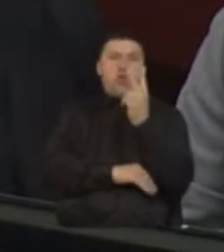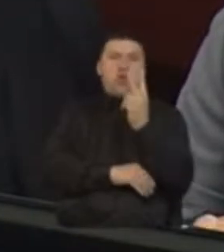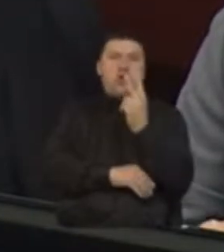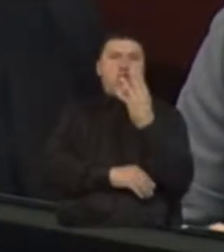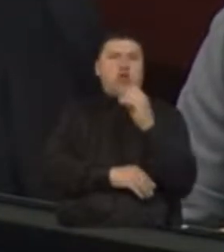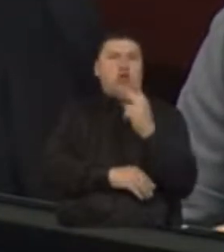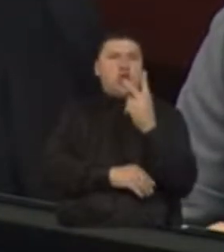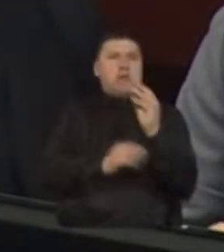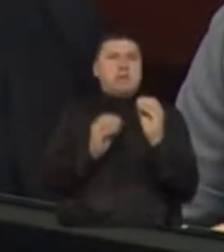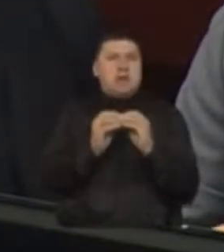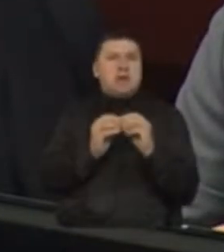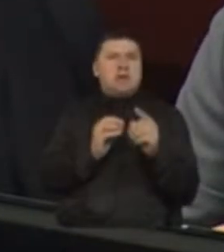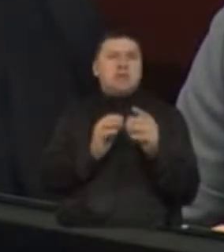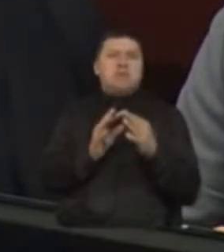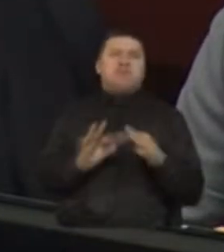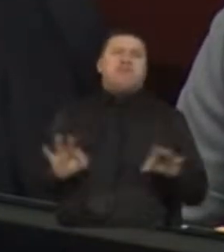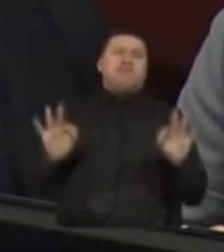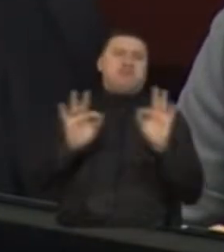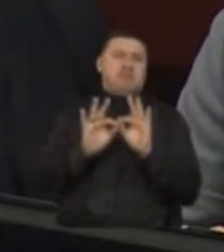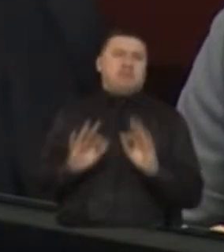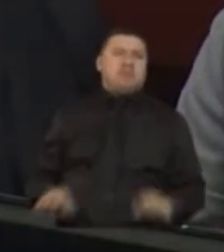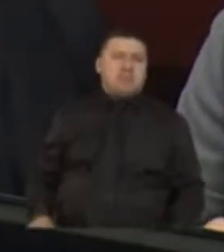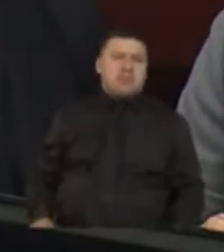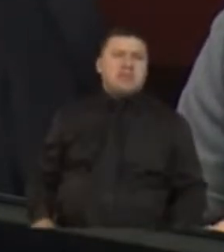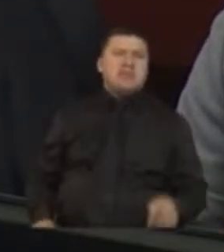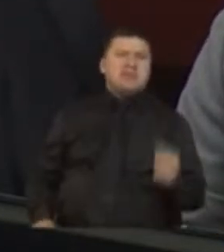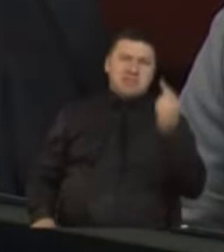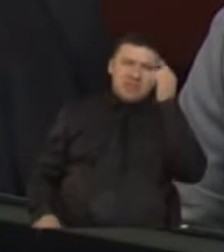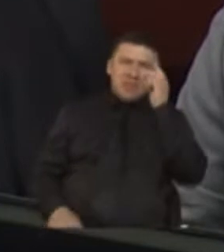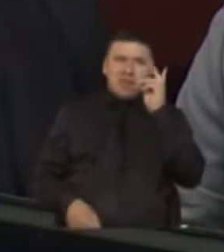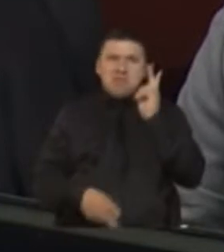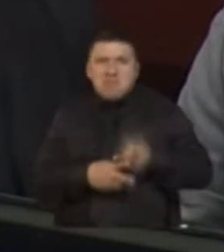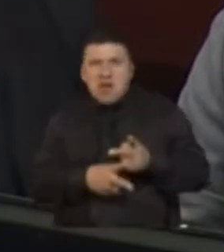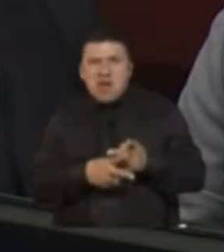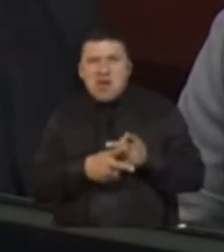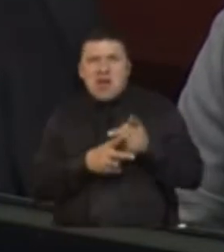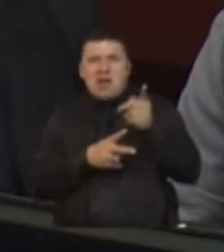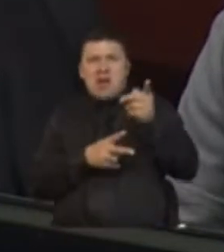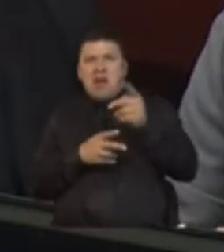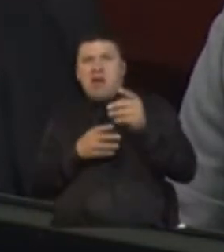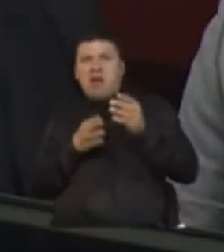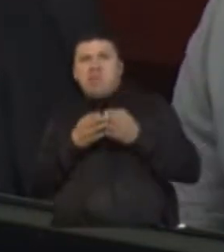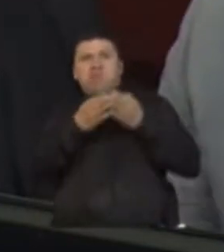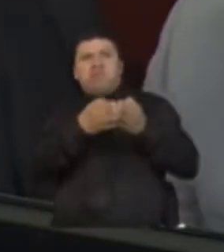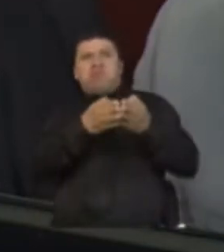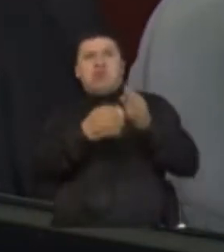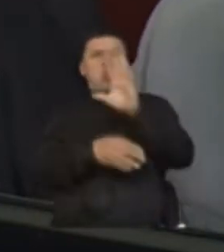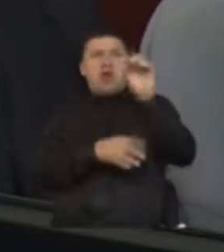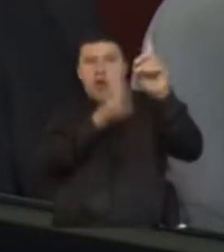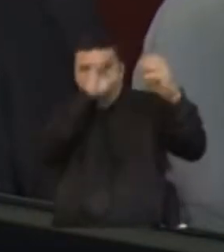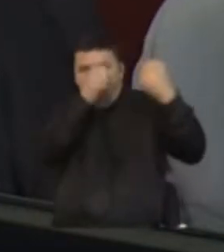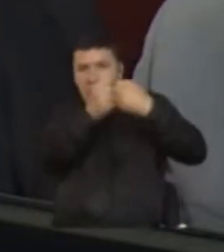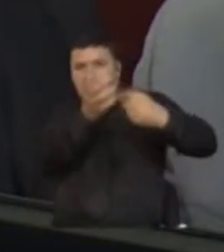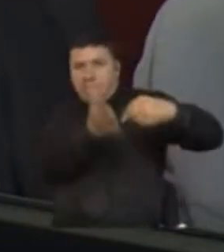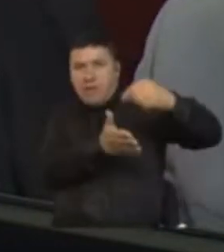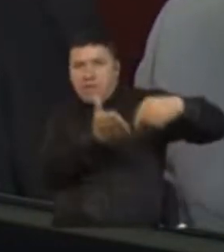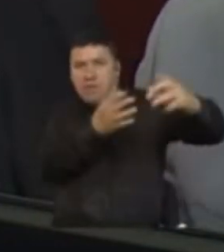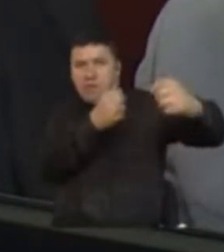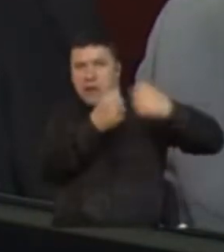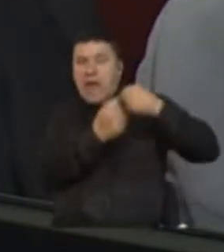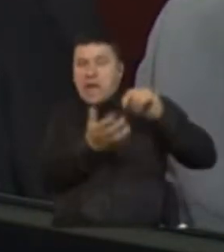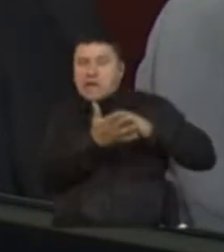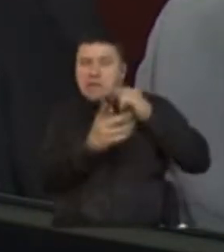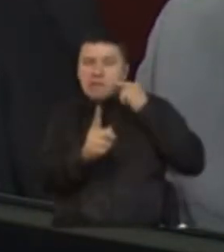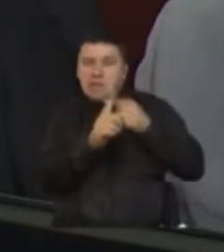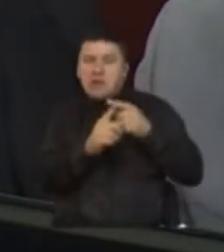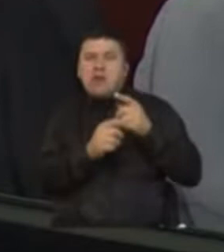más, son muy importantes en la lucha contra el crimen transnacional. Estos acuerdos se hacen en el marco del